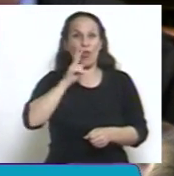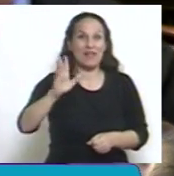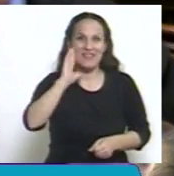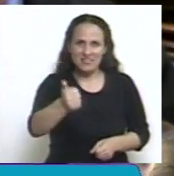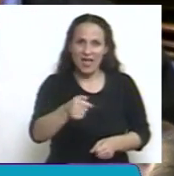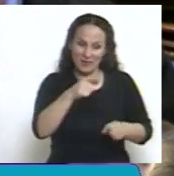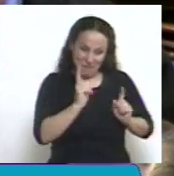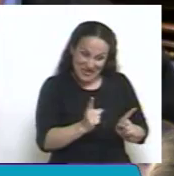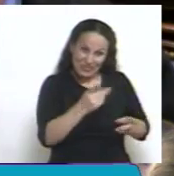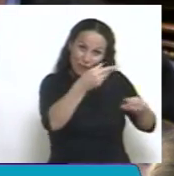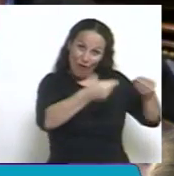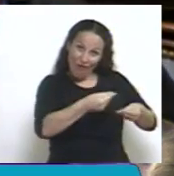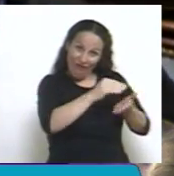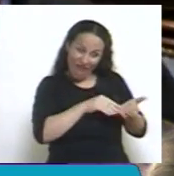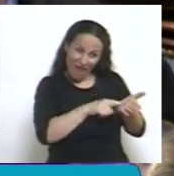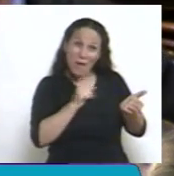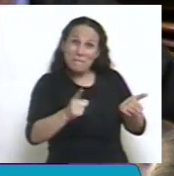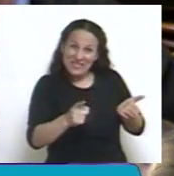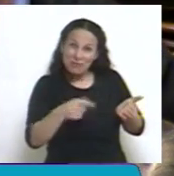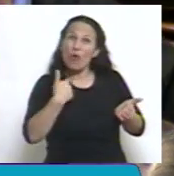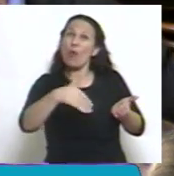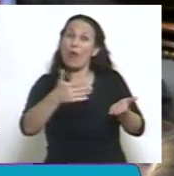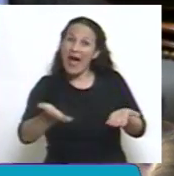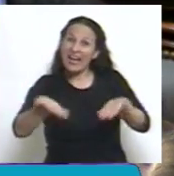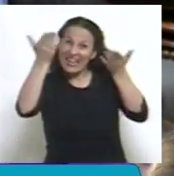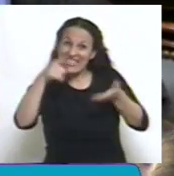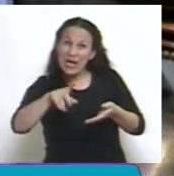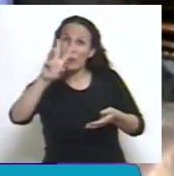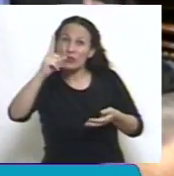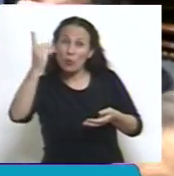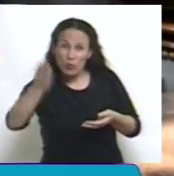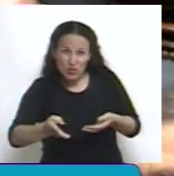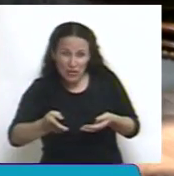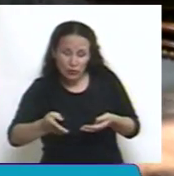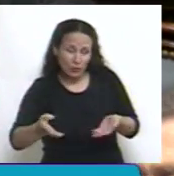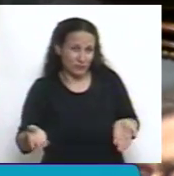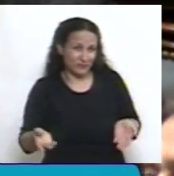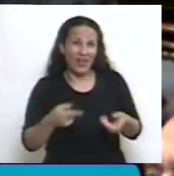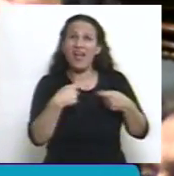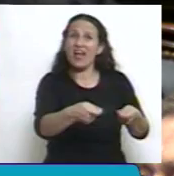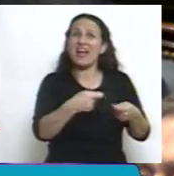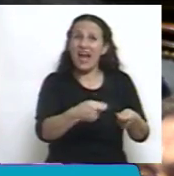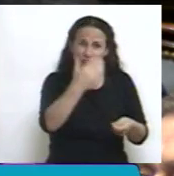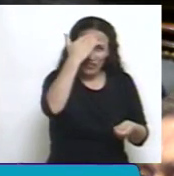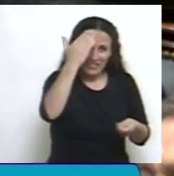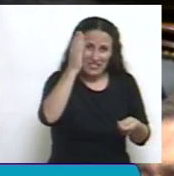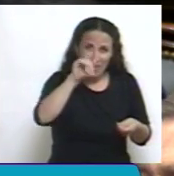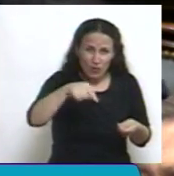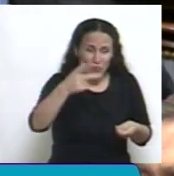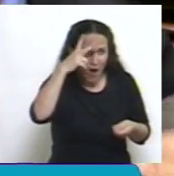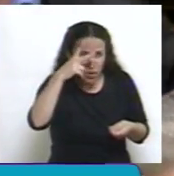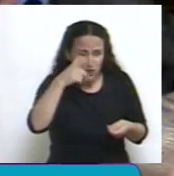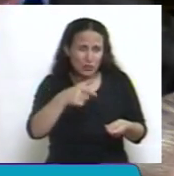la previsión de un crecimiento de ingresos del 21% y menos de gastos del 15.8%.